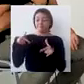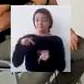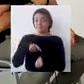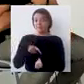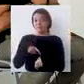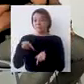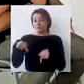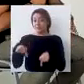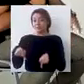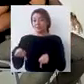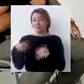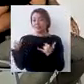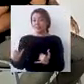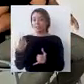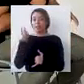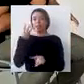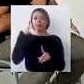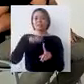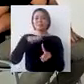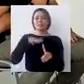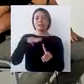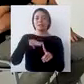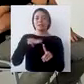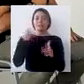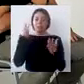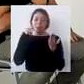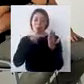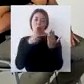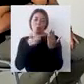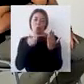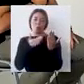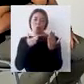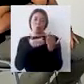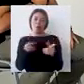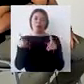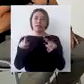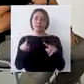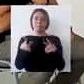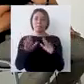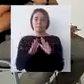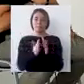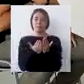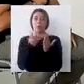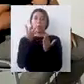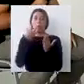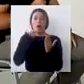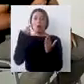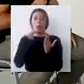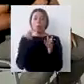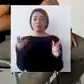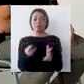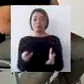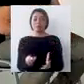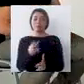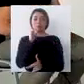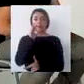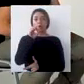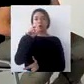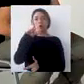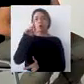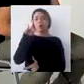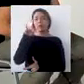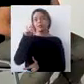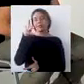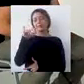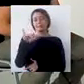El Hobbit, en 3 meses nos leímos El Hobbit y 4 cuentos cortos de Tolkien. Bien, muy bien. Es un